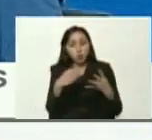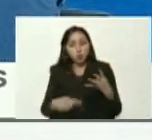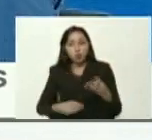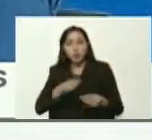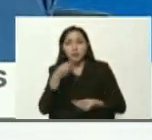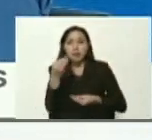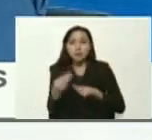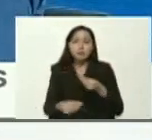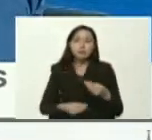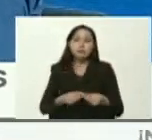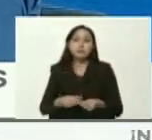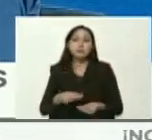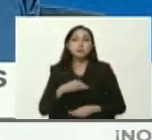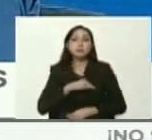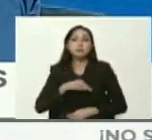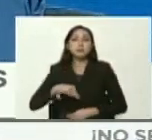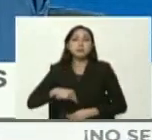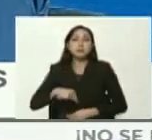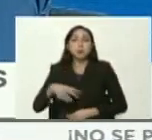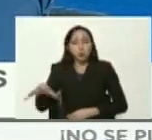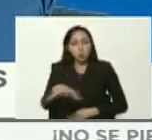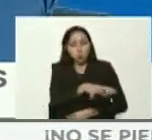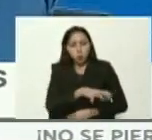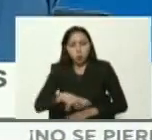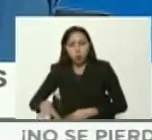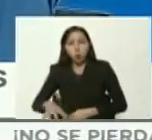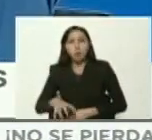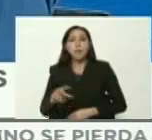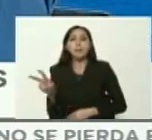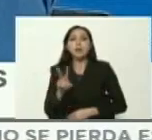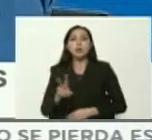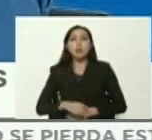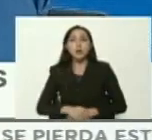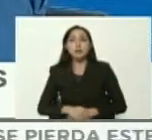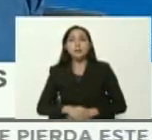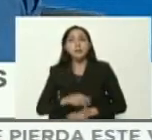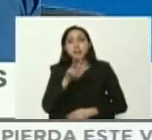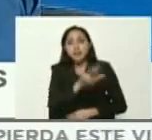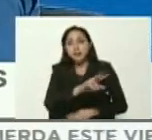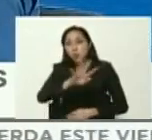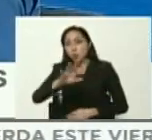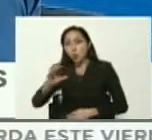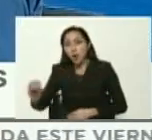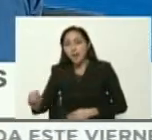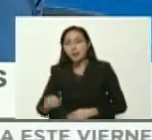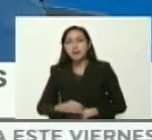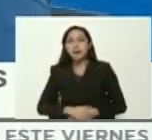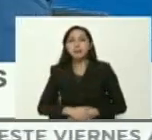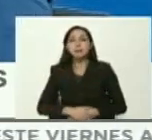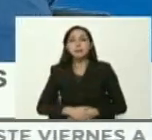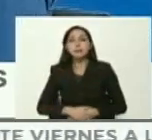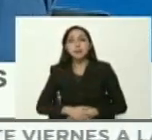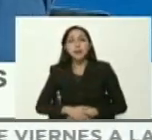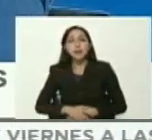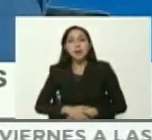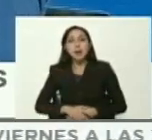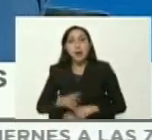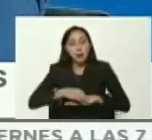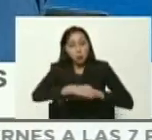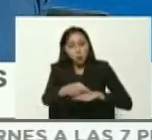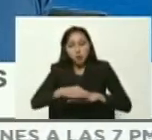cual tenemos los 24 estados conformados, 340 de 356 a nivel municipal, lo que